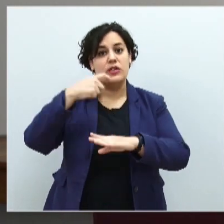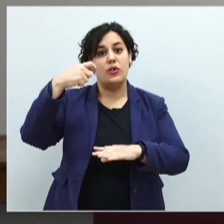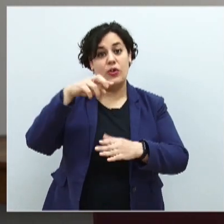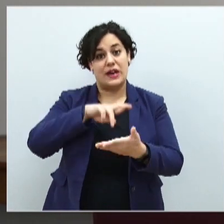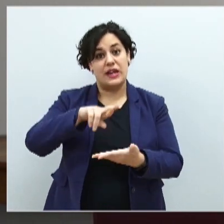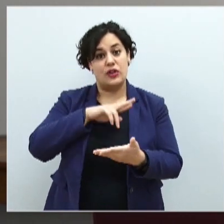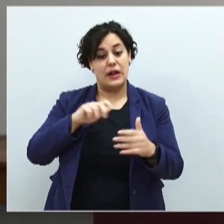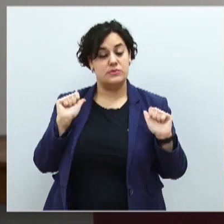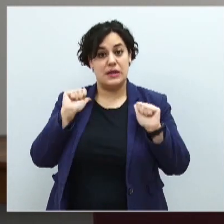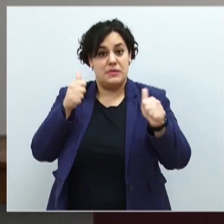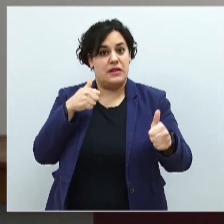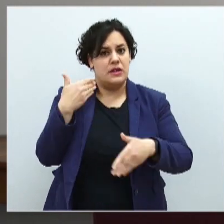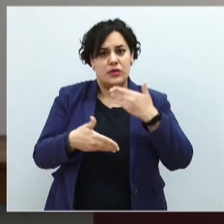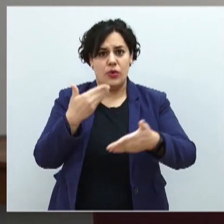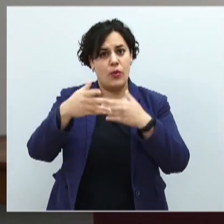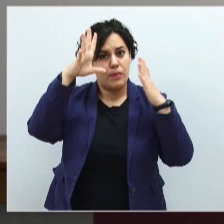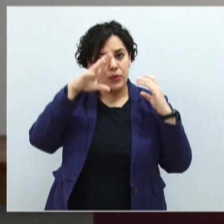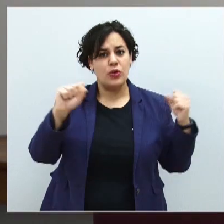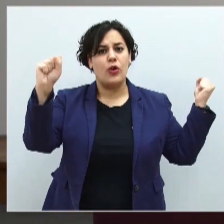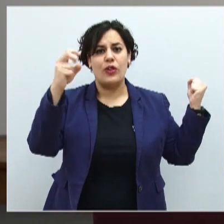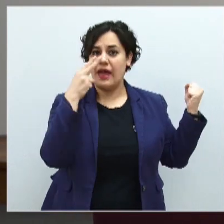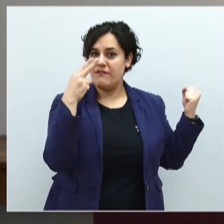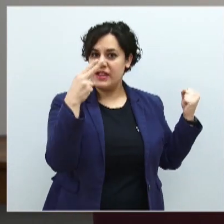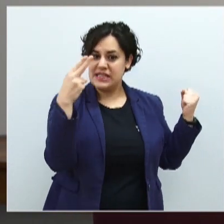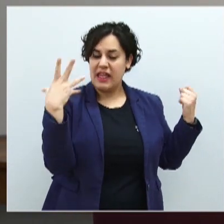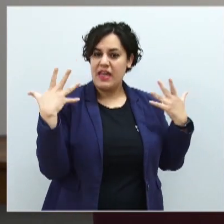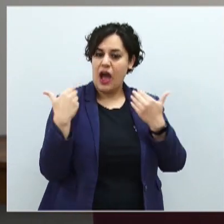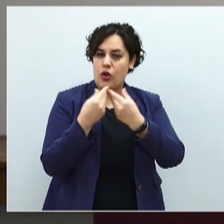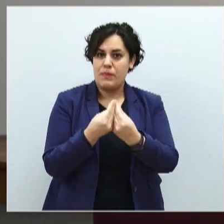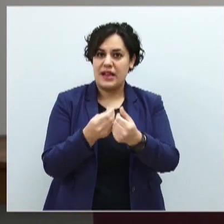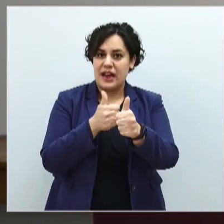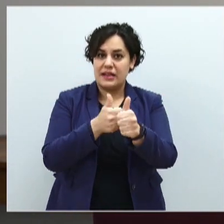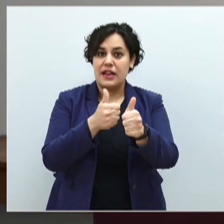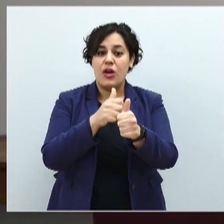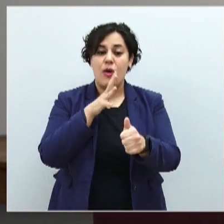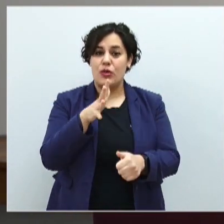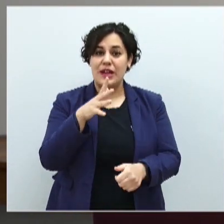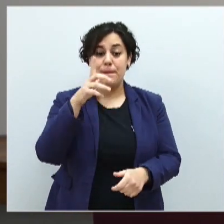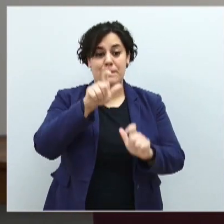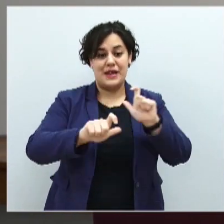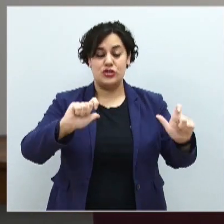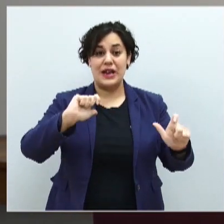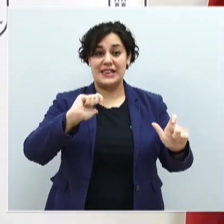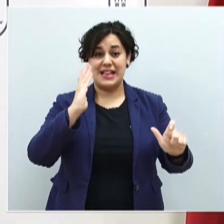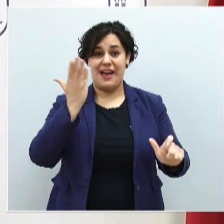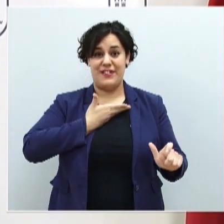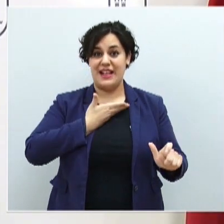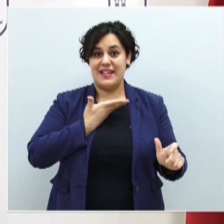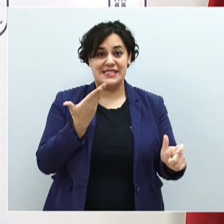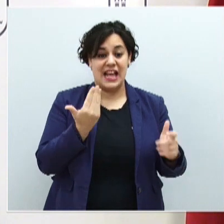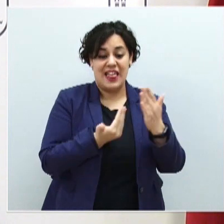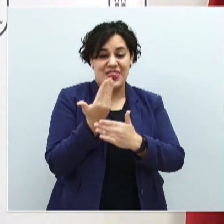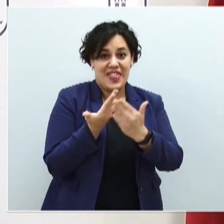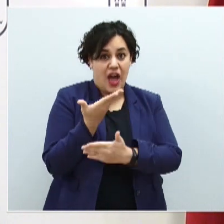un protocolo de visita de acompañantes ante la situación de últimos días de personas afectadas por COVID-19 en